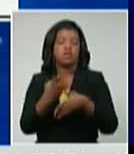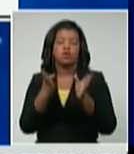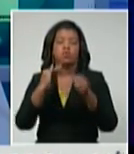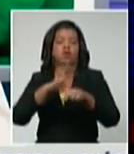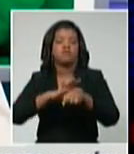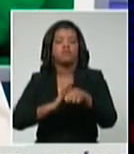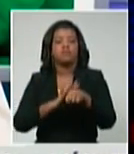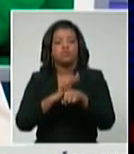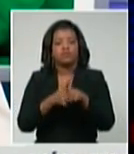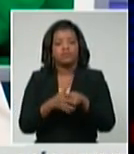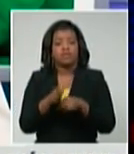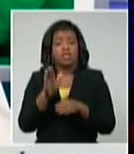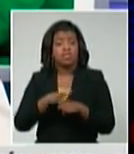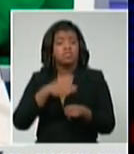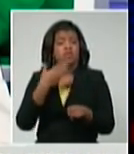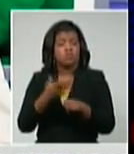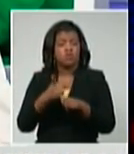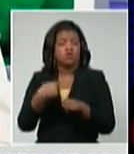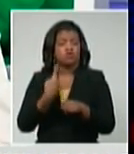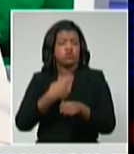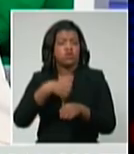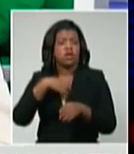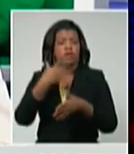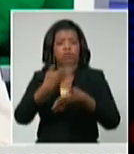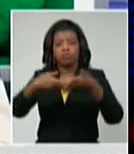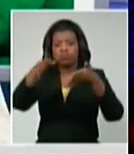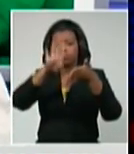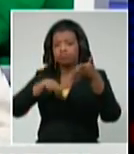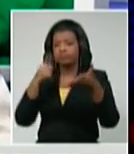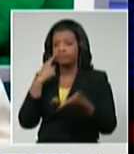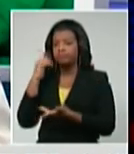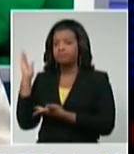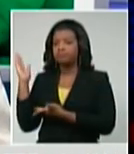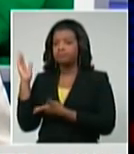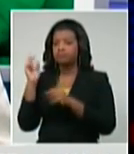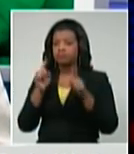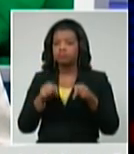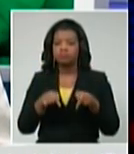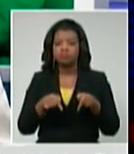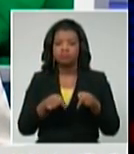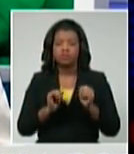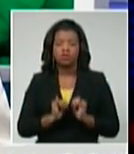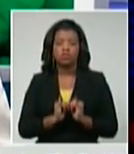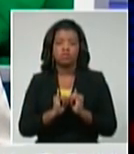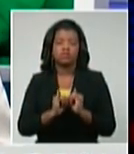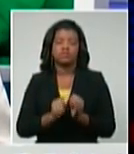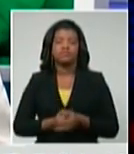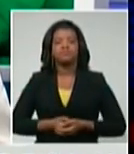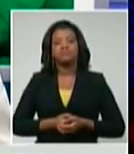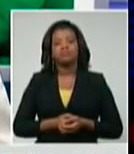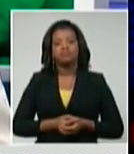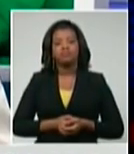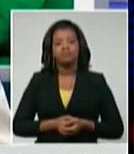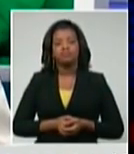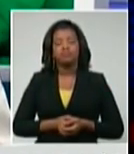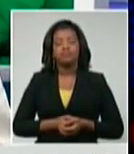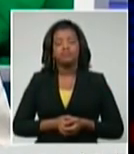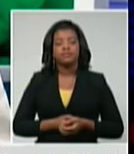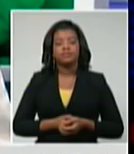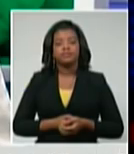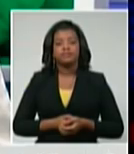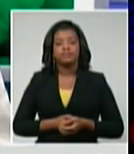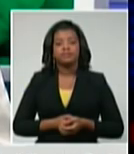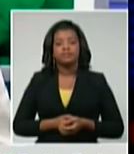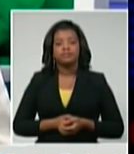después tenemos un gráfico ahí, no sé si lo tengamos a mano, donde se puede ver en un gráfico de